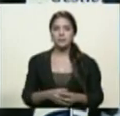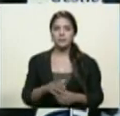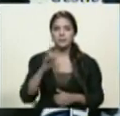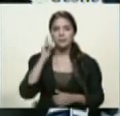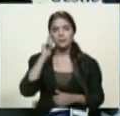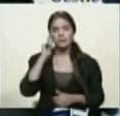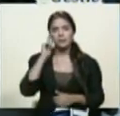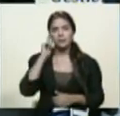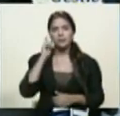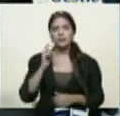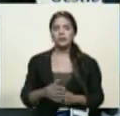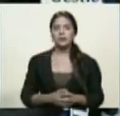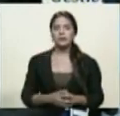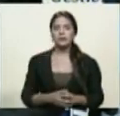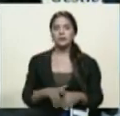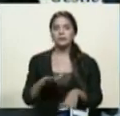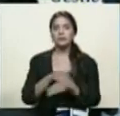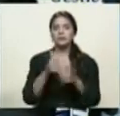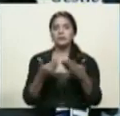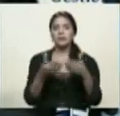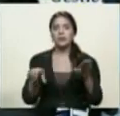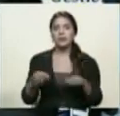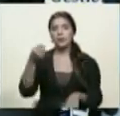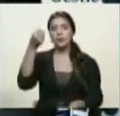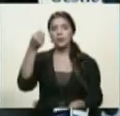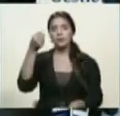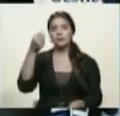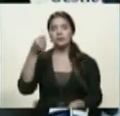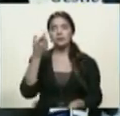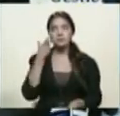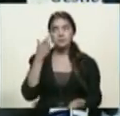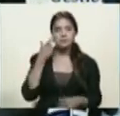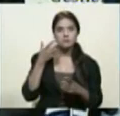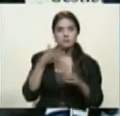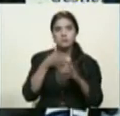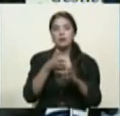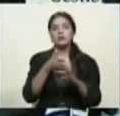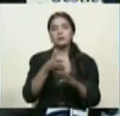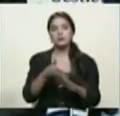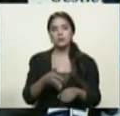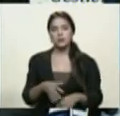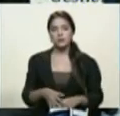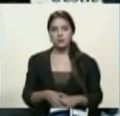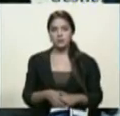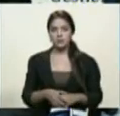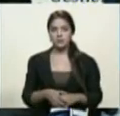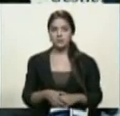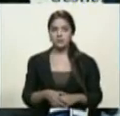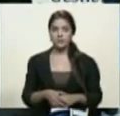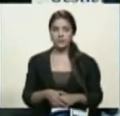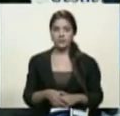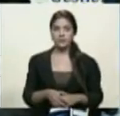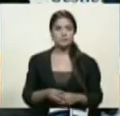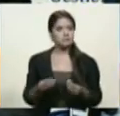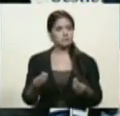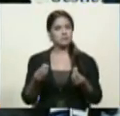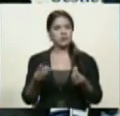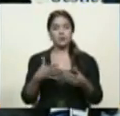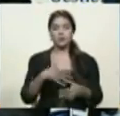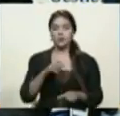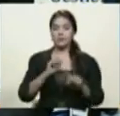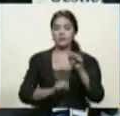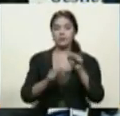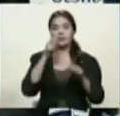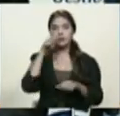por tu ministerio público está para perseguir esos delitos incluso repito como defensor del